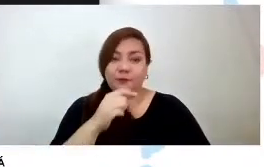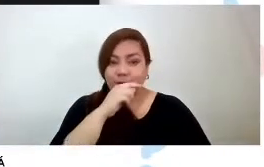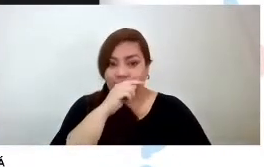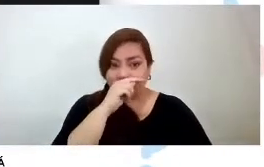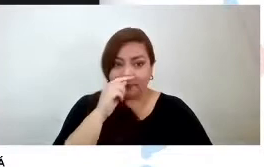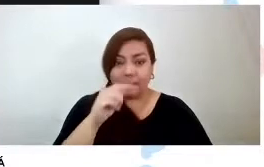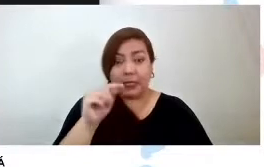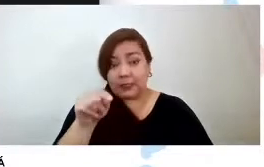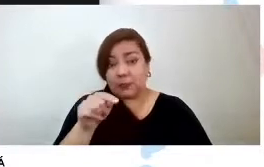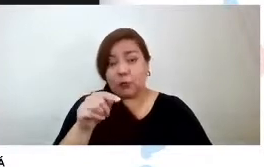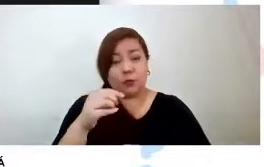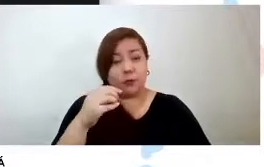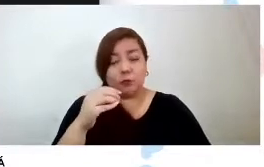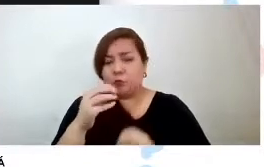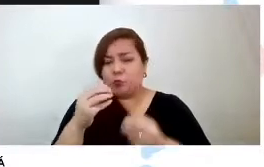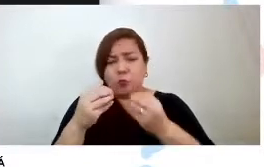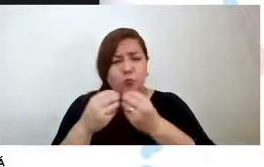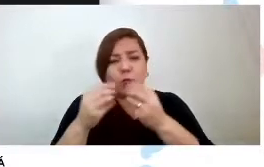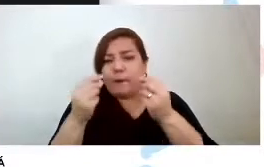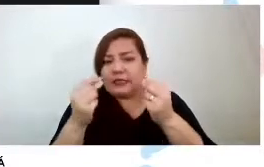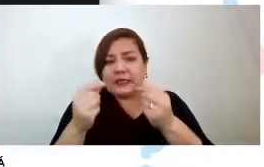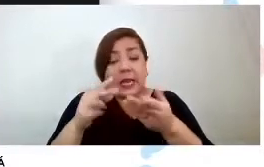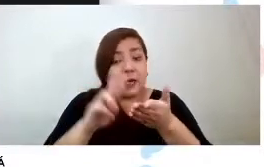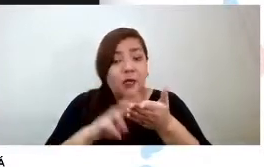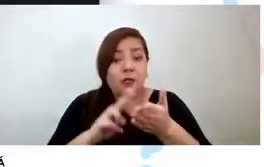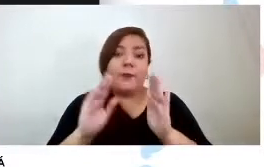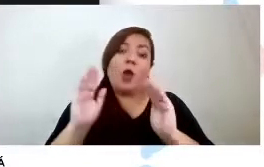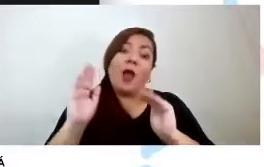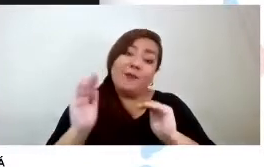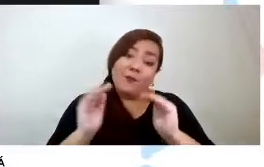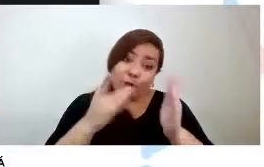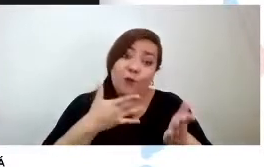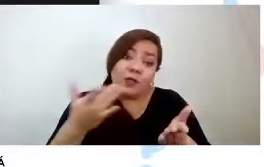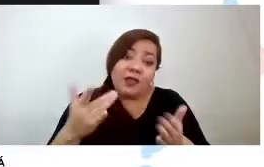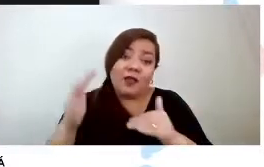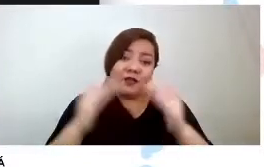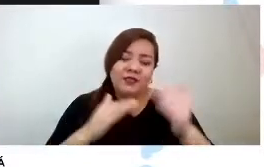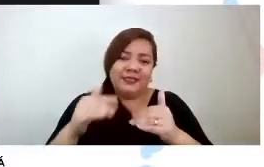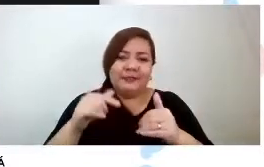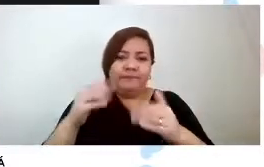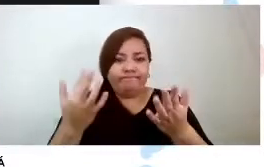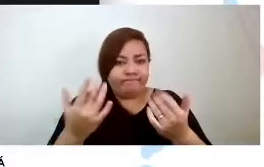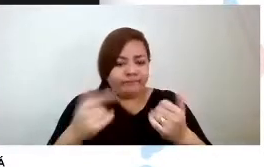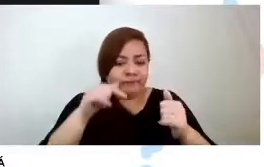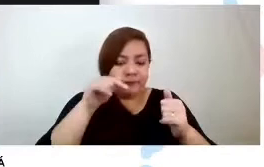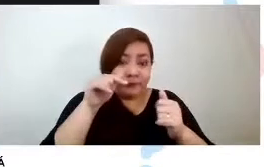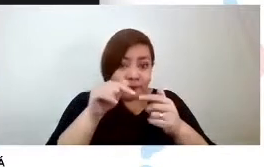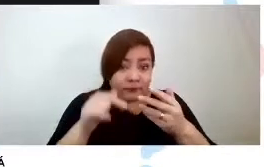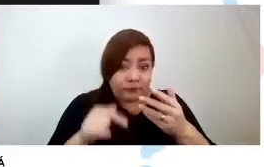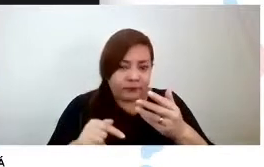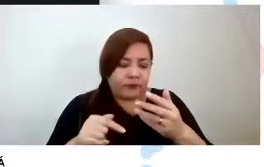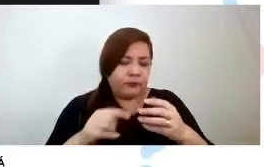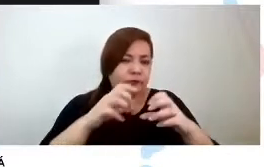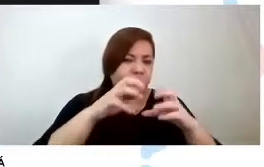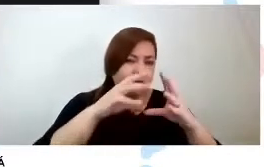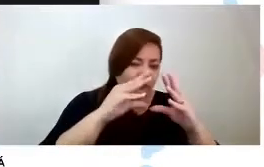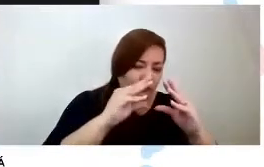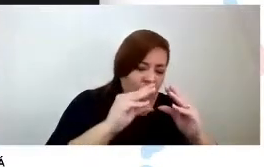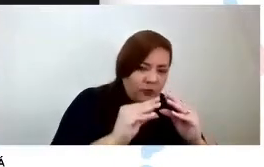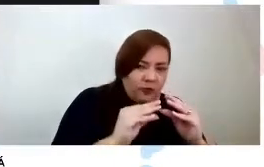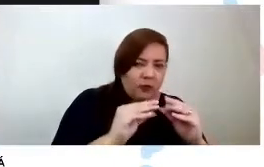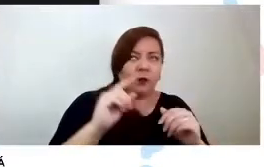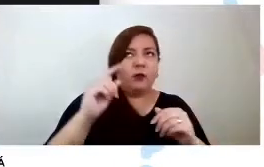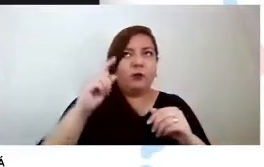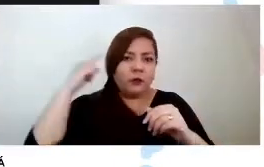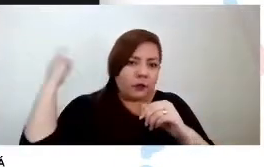cercanas a las reales, porque tenemos que evitar de que estas se vayan a deteriorar debido al ambiente, la temperatura,